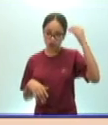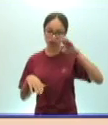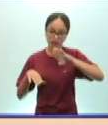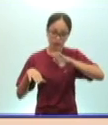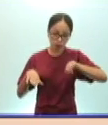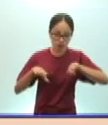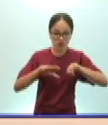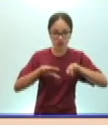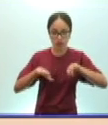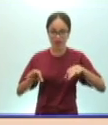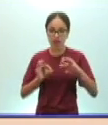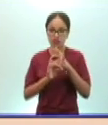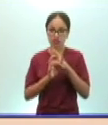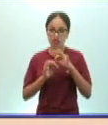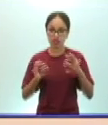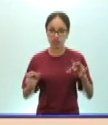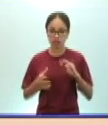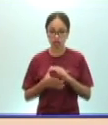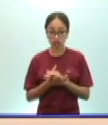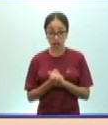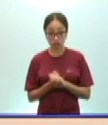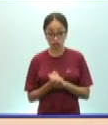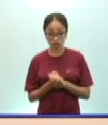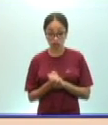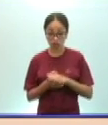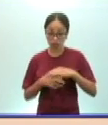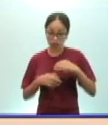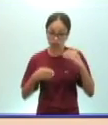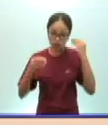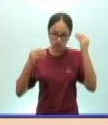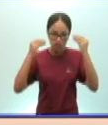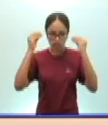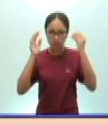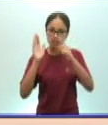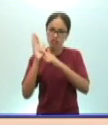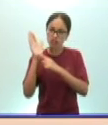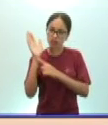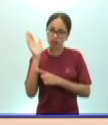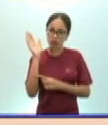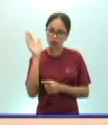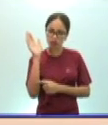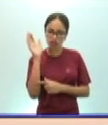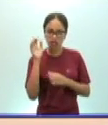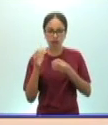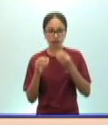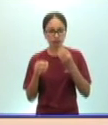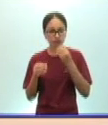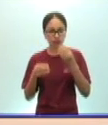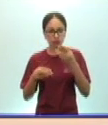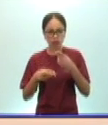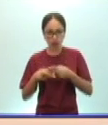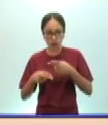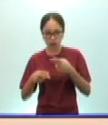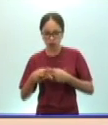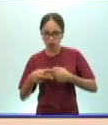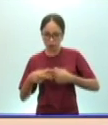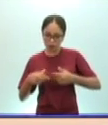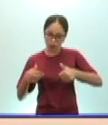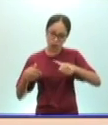simple. Y por supuesto, a partir del análisis de las propiedades, podemos clasificar esa mezcla observada como una